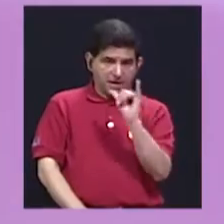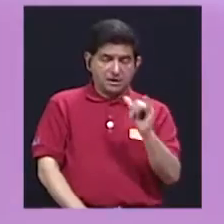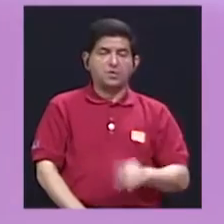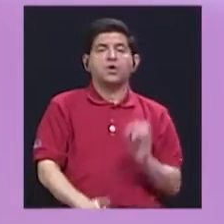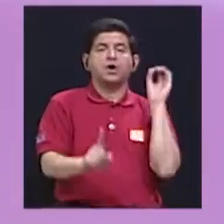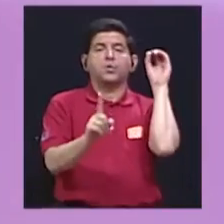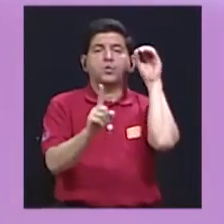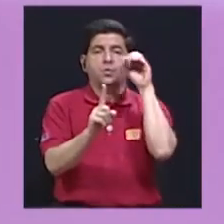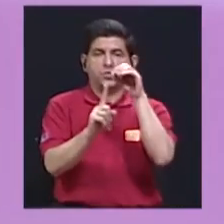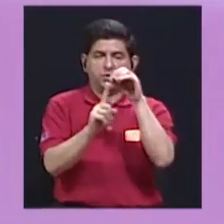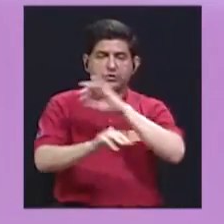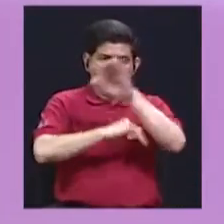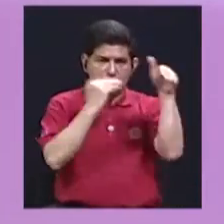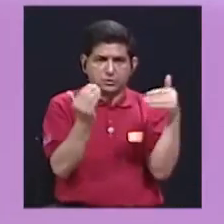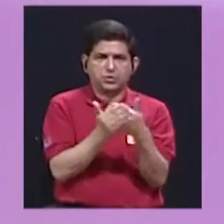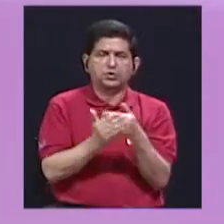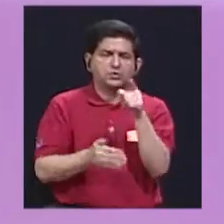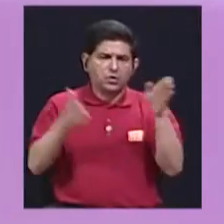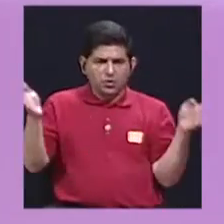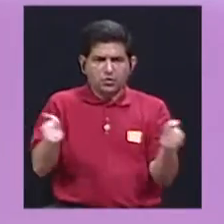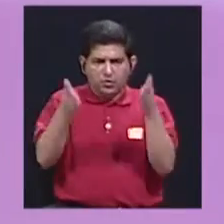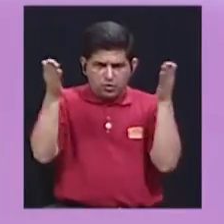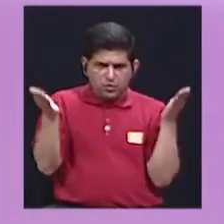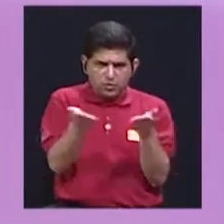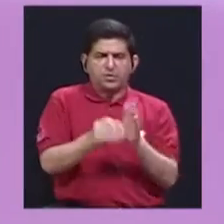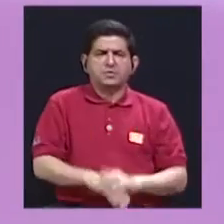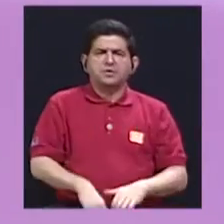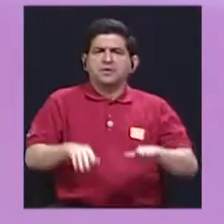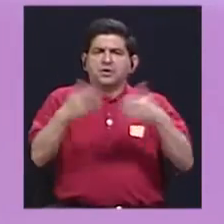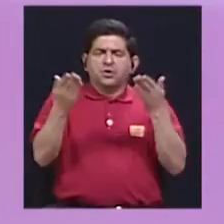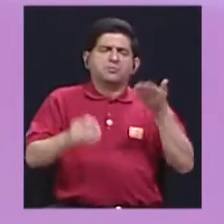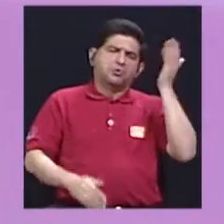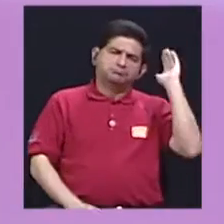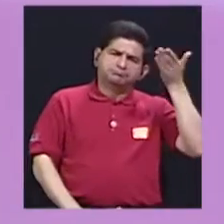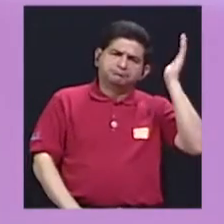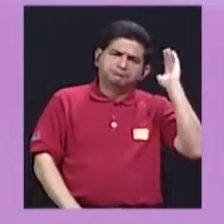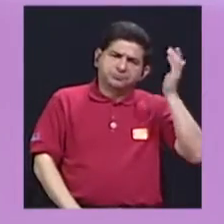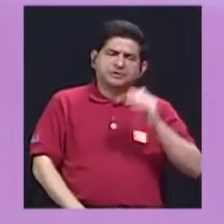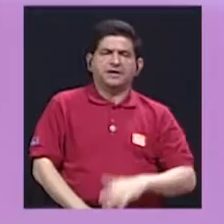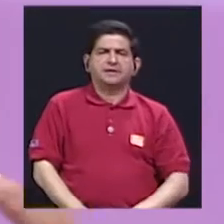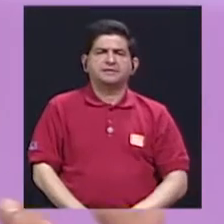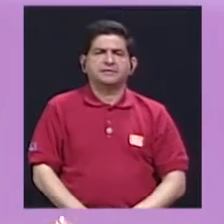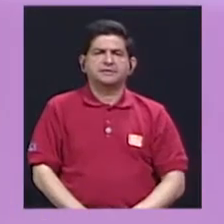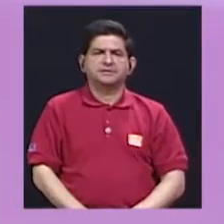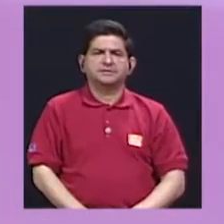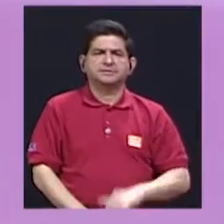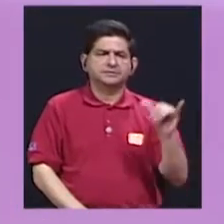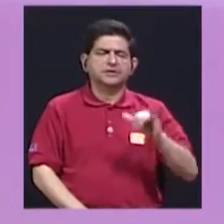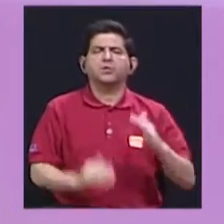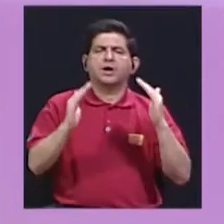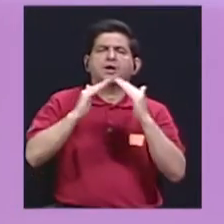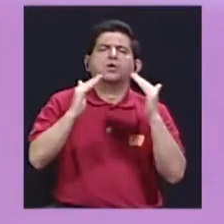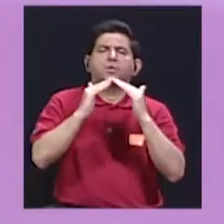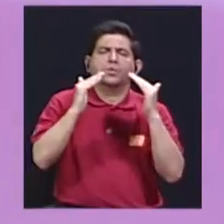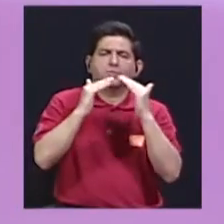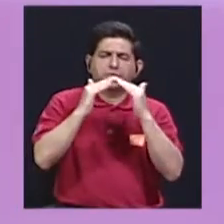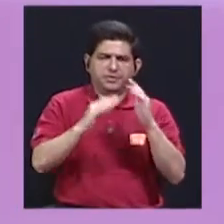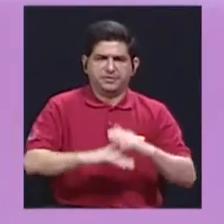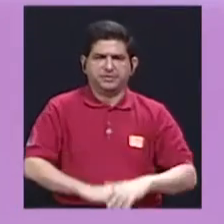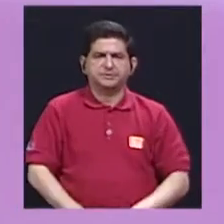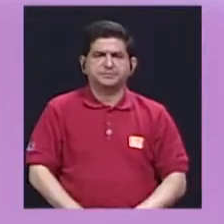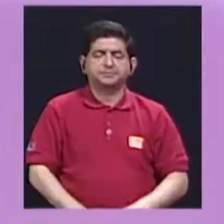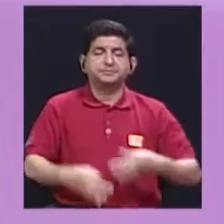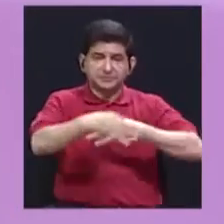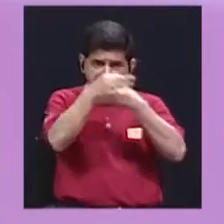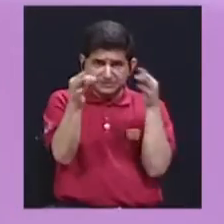con el objetivo de que todo esto se promueva por medio de charlas es de convivencias este